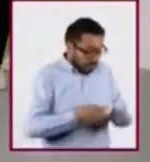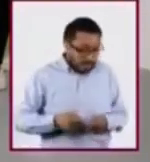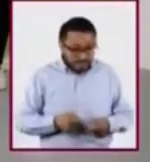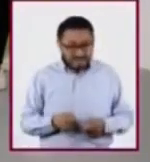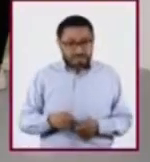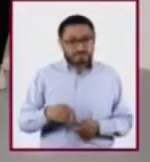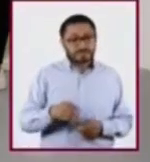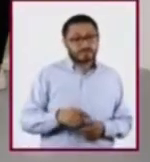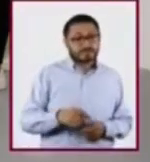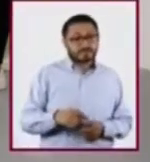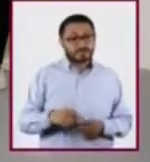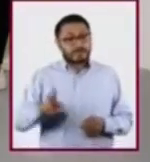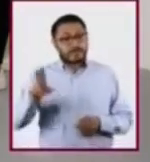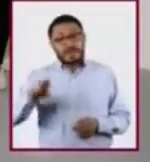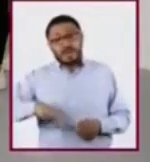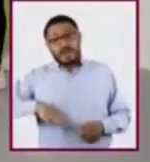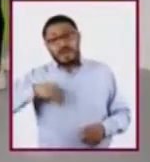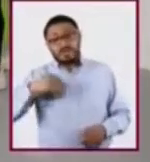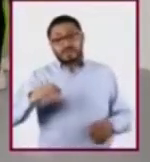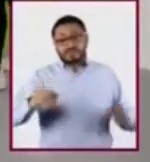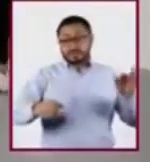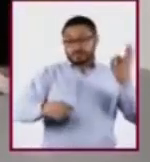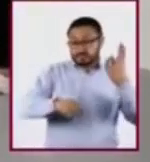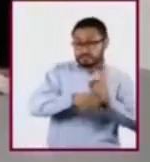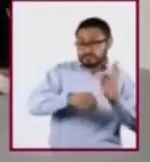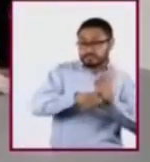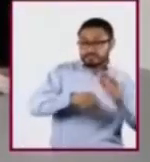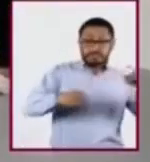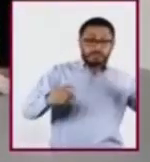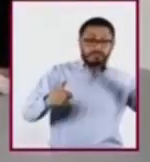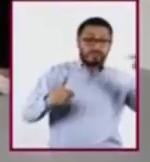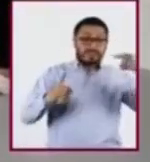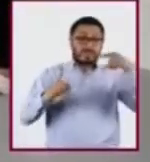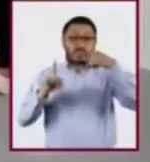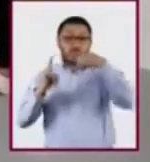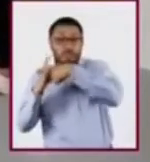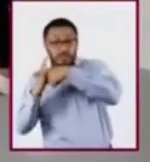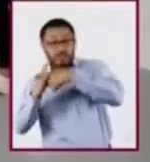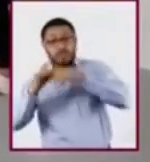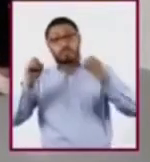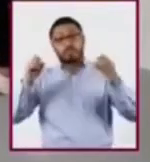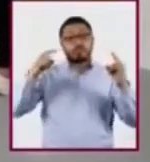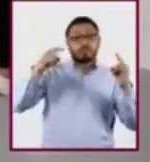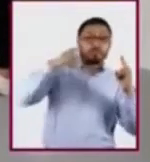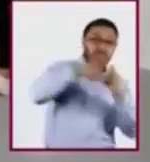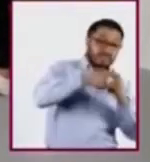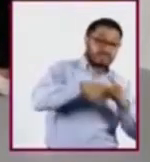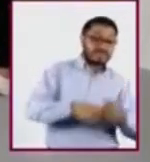no dejar meter la pelota. Bien. Muy bien, iniciamos sin moverse de su lugar.